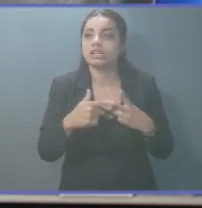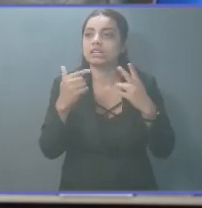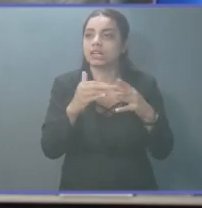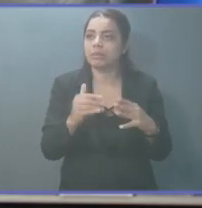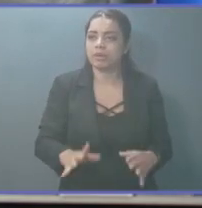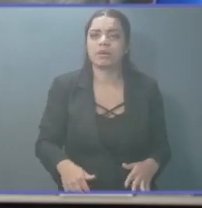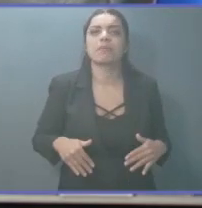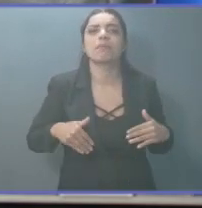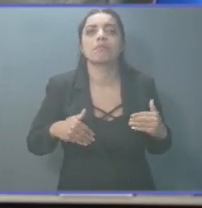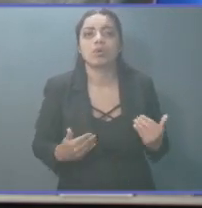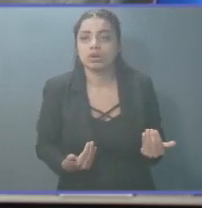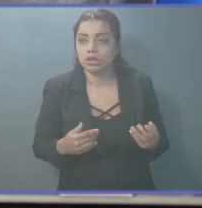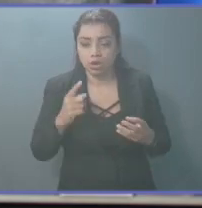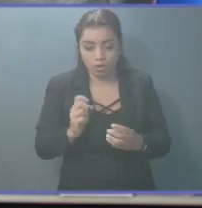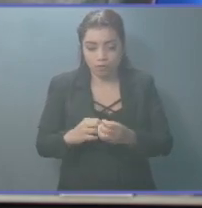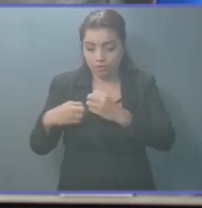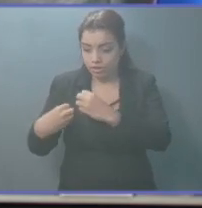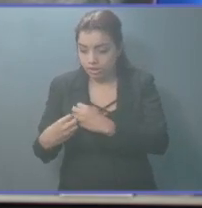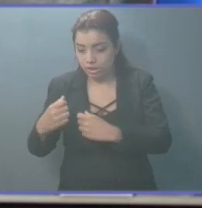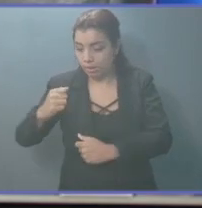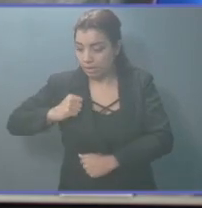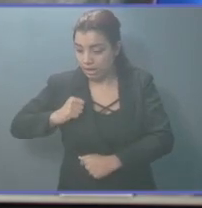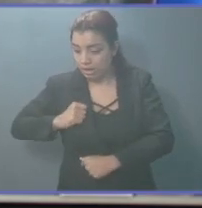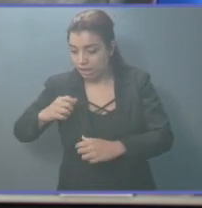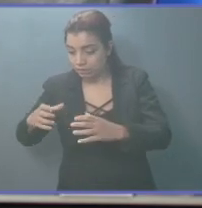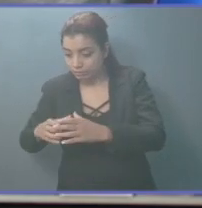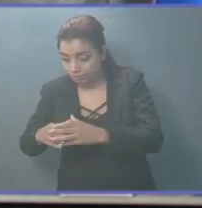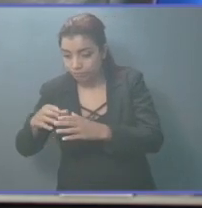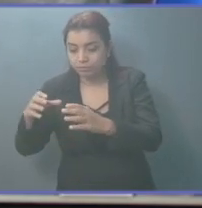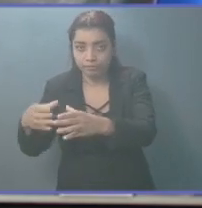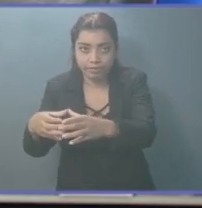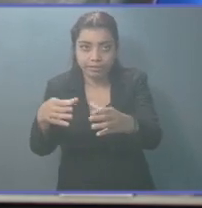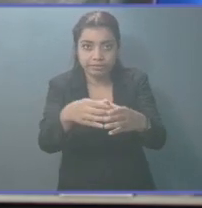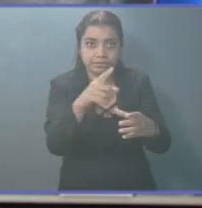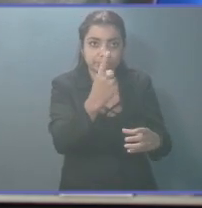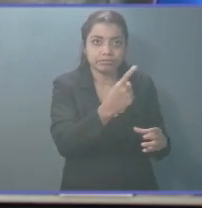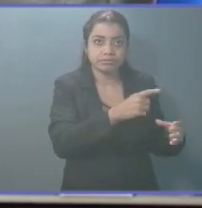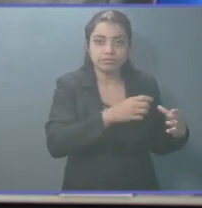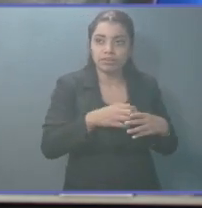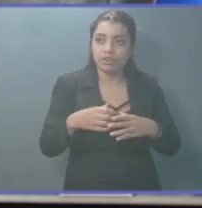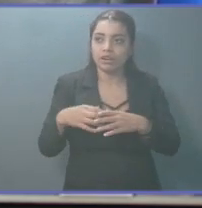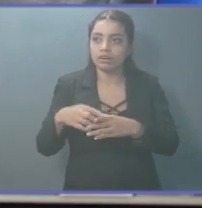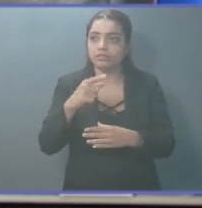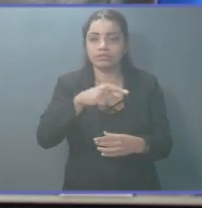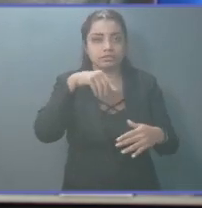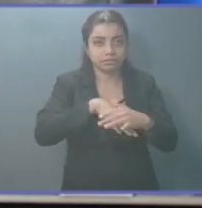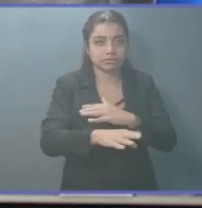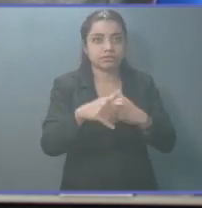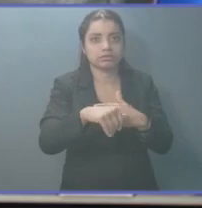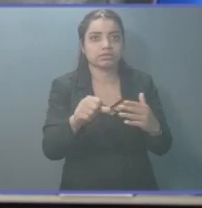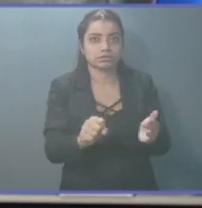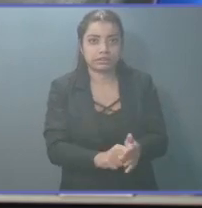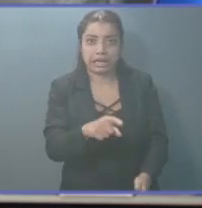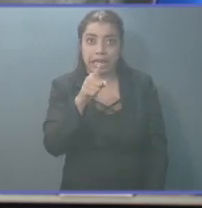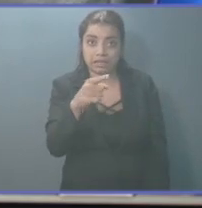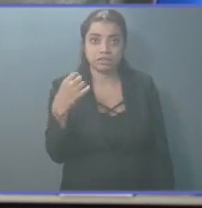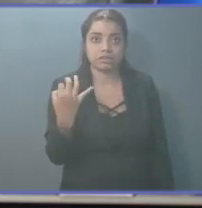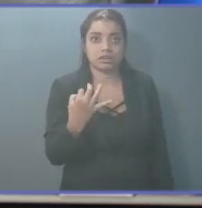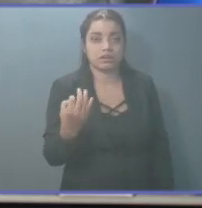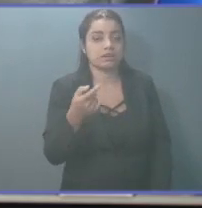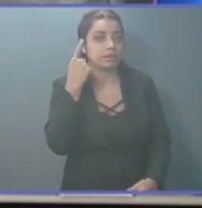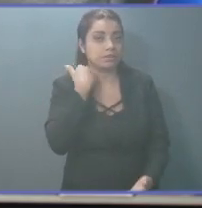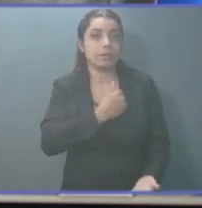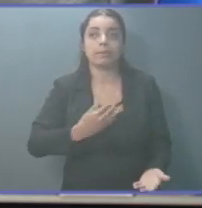qué unidades militares correspondían cada uno de los elementos que ingresaron al Salón Azul. Eso es lo que requeriríamos,